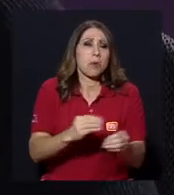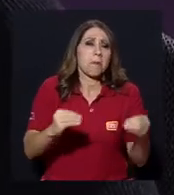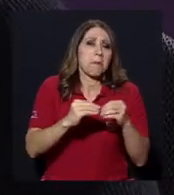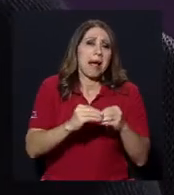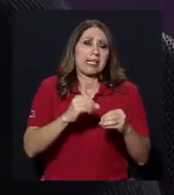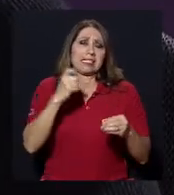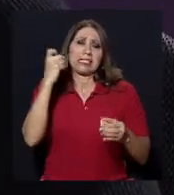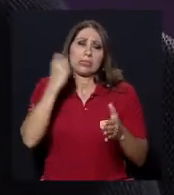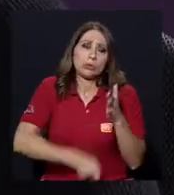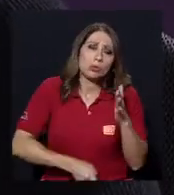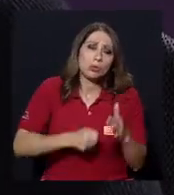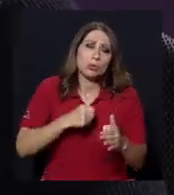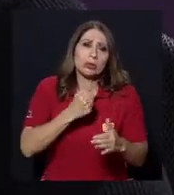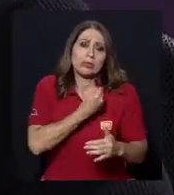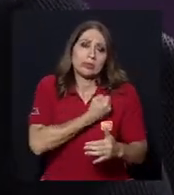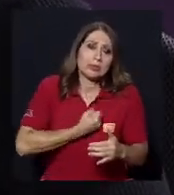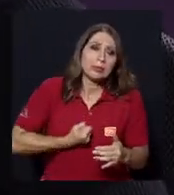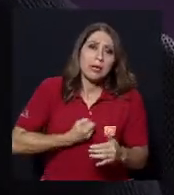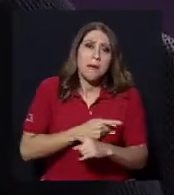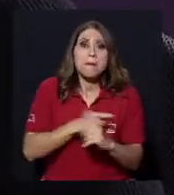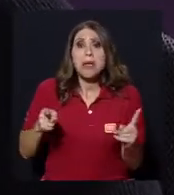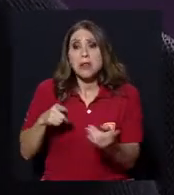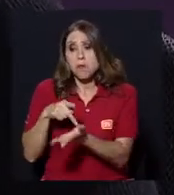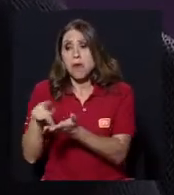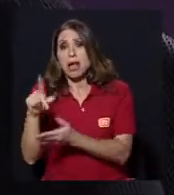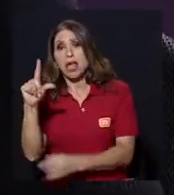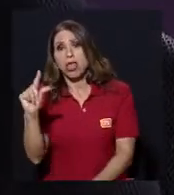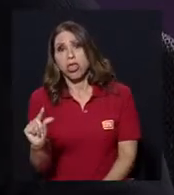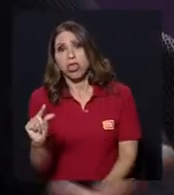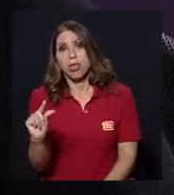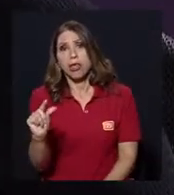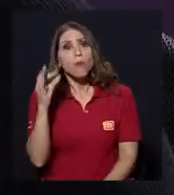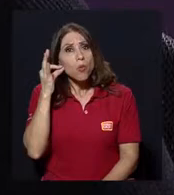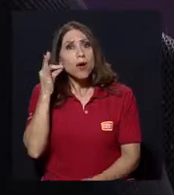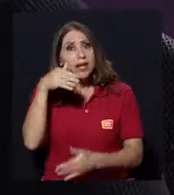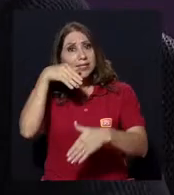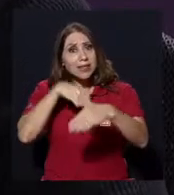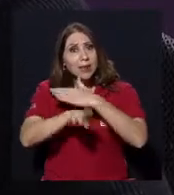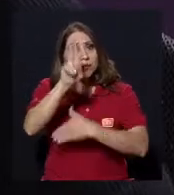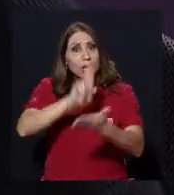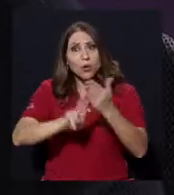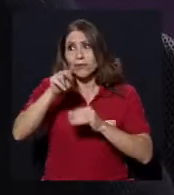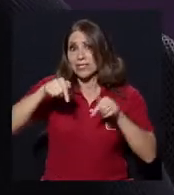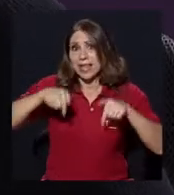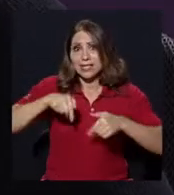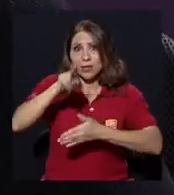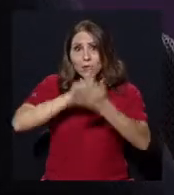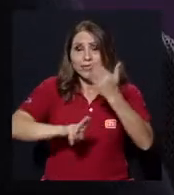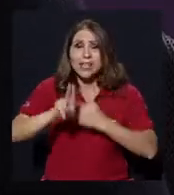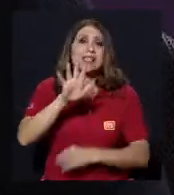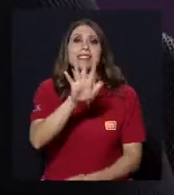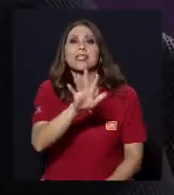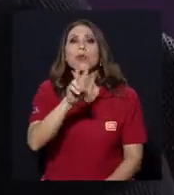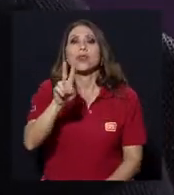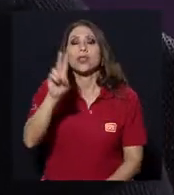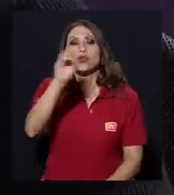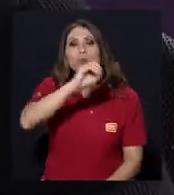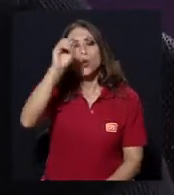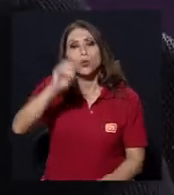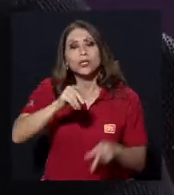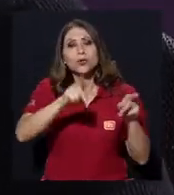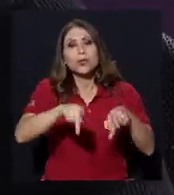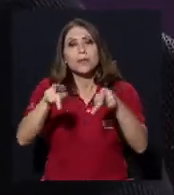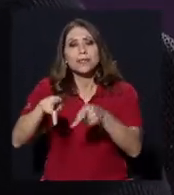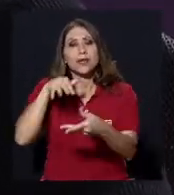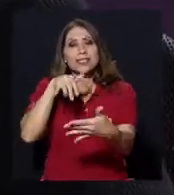menos remuneración económica. Las mujeres entramos a la universidad, en esta universidad representamos el 52% de quienes